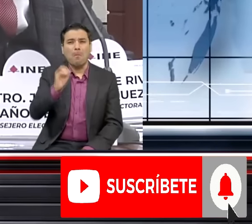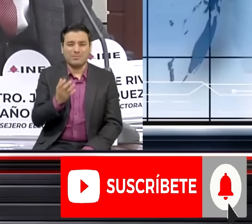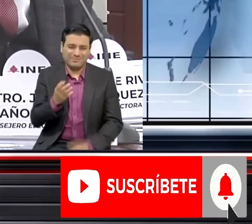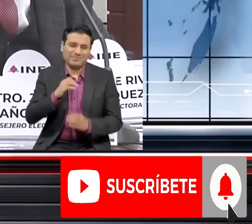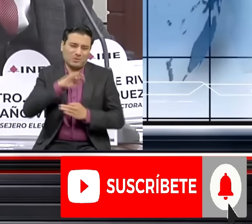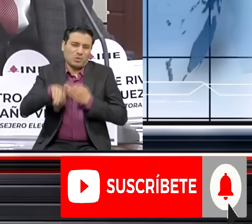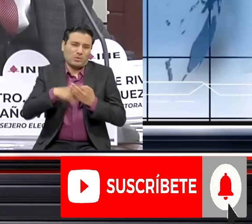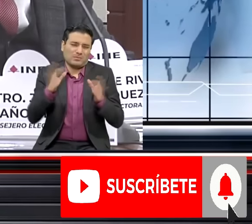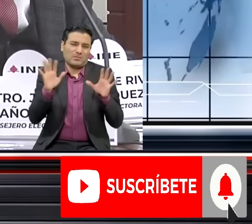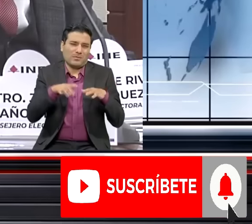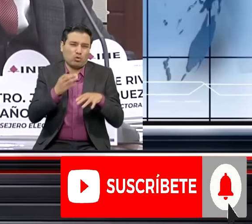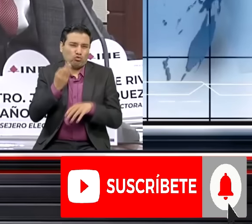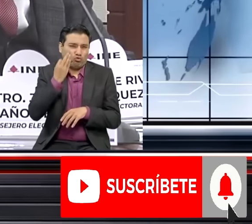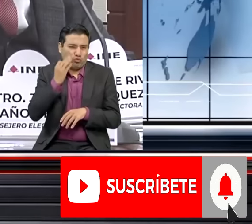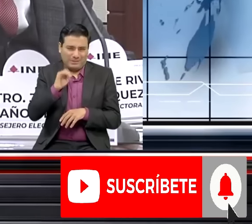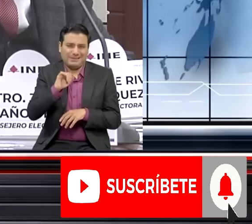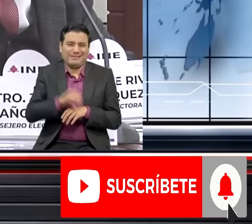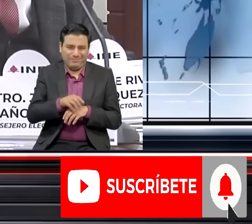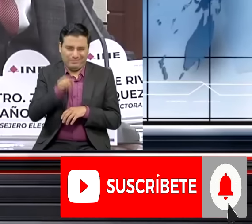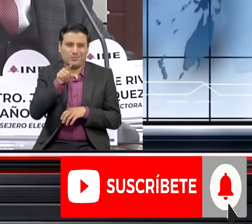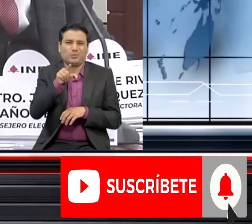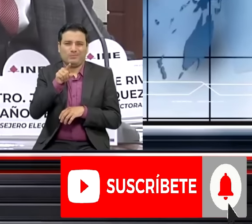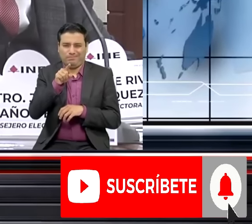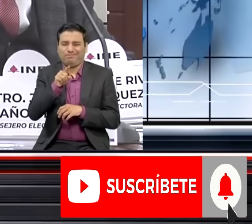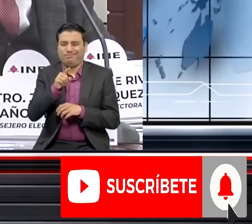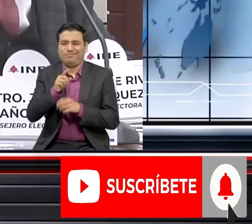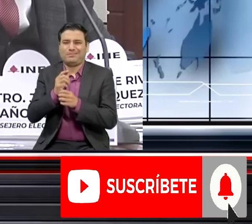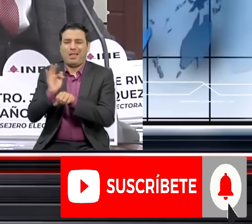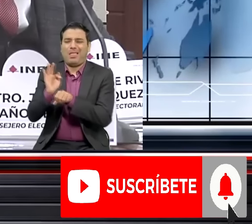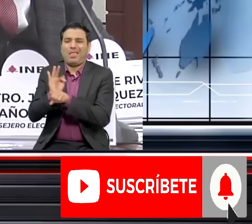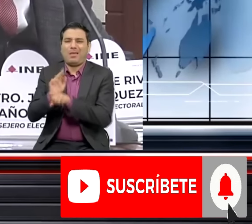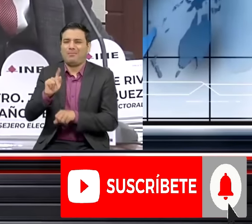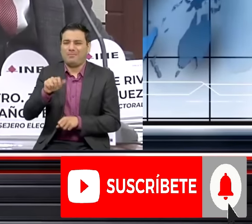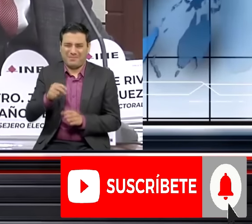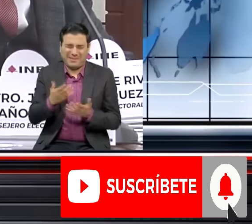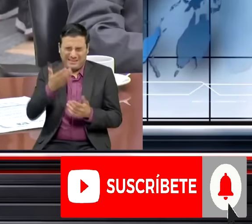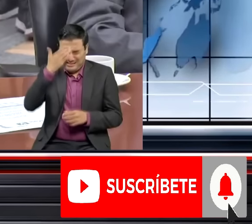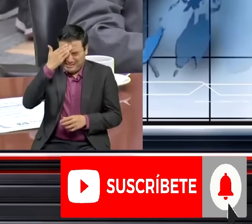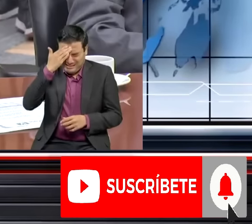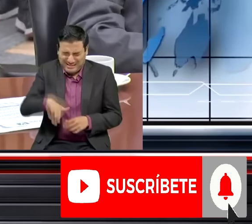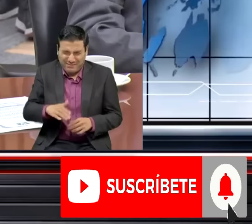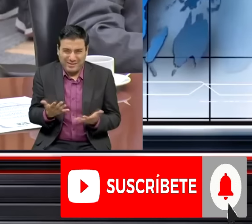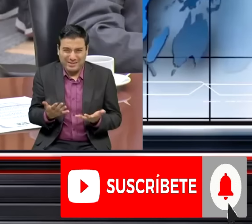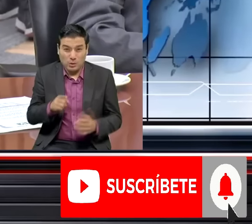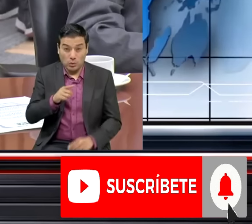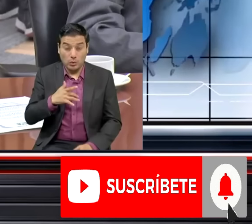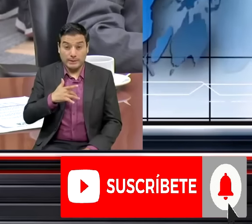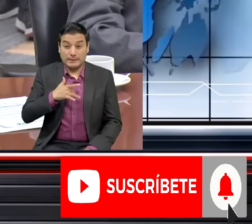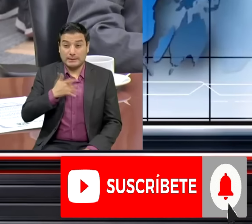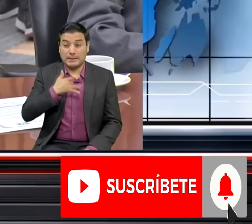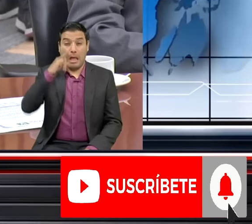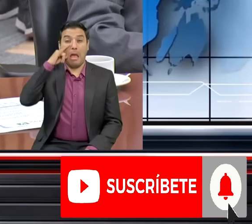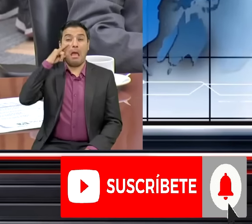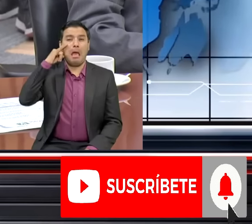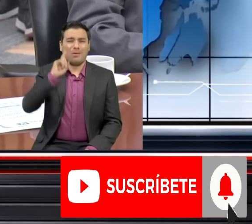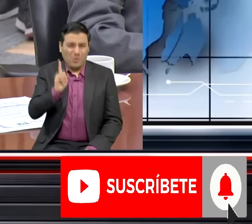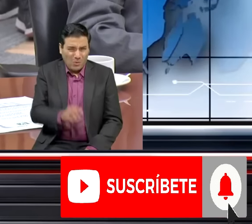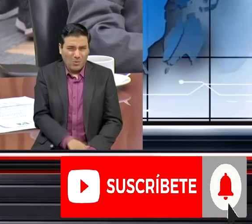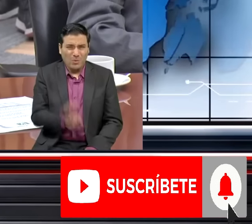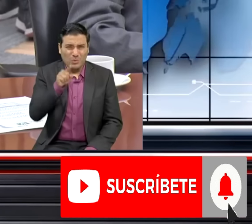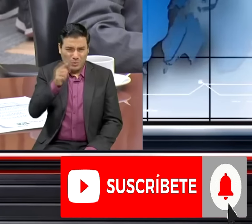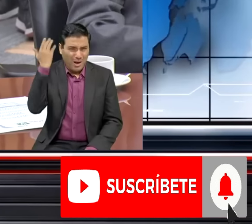y notorio que usted tiene una afiliación, se lo he dicho aquí claramente. Entonces, no tome como agresión algo que usted mismo ha